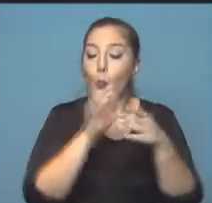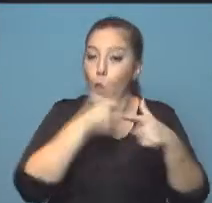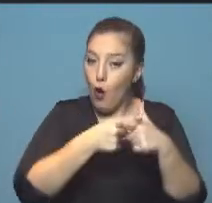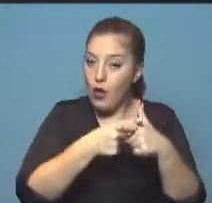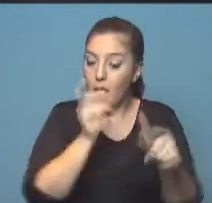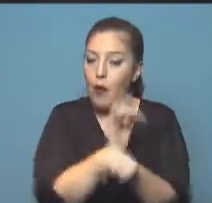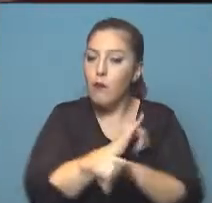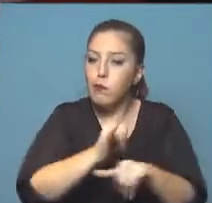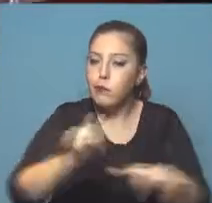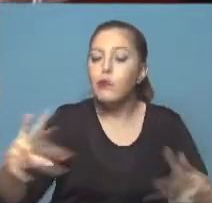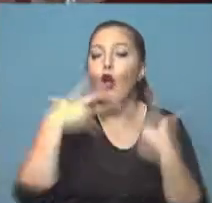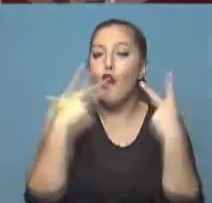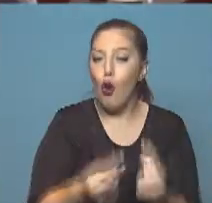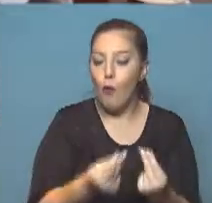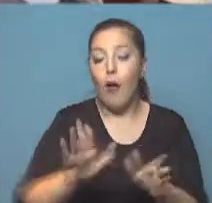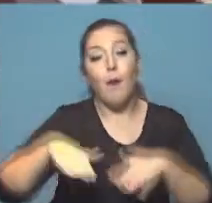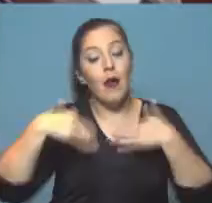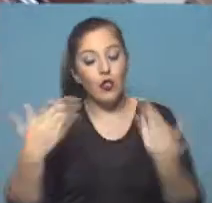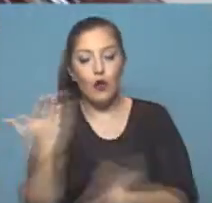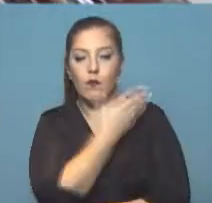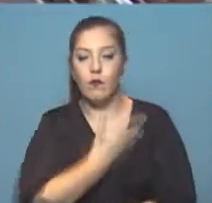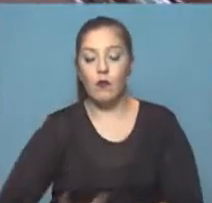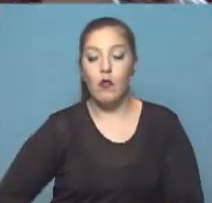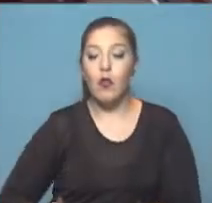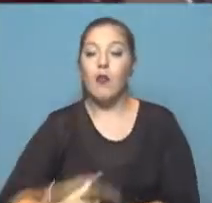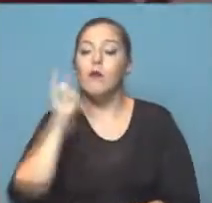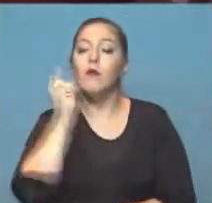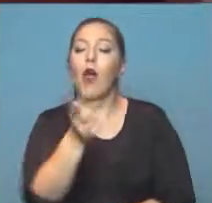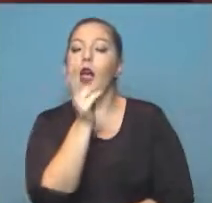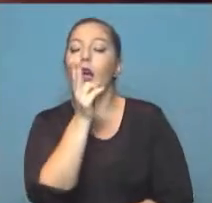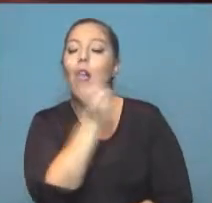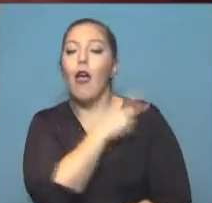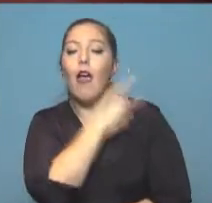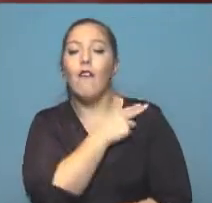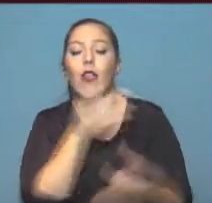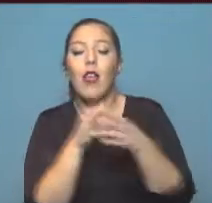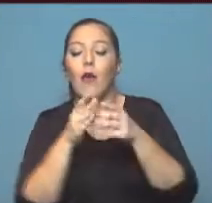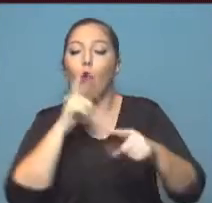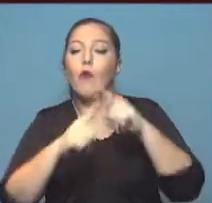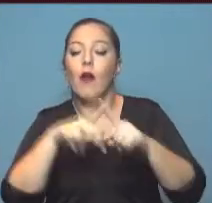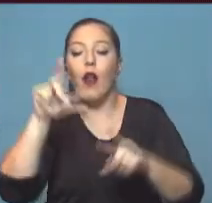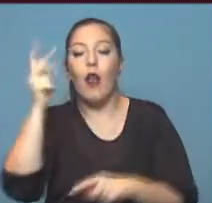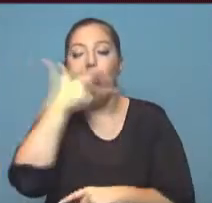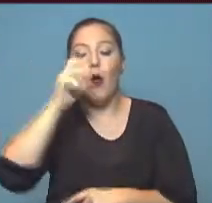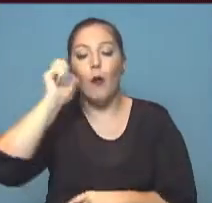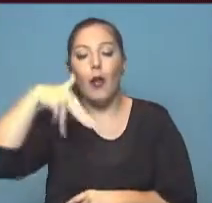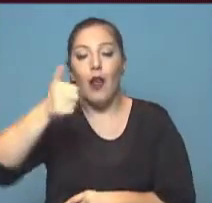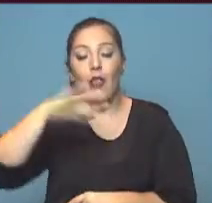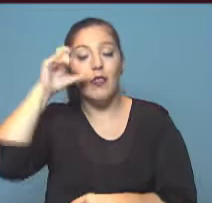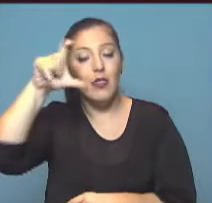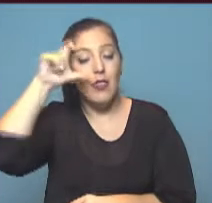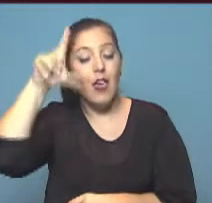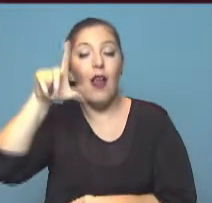que promovieron el no. Para ello, el mandatario designó al jefe del equipo negociador en La Habana, Humberto de la Calle, quien